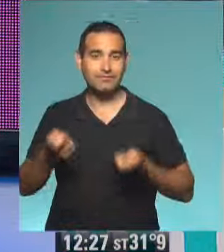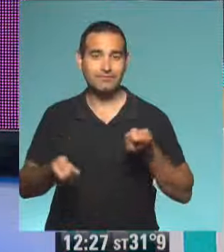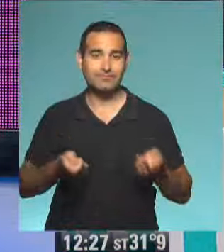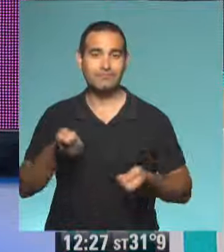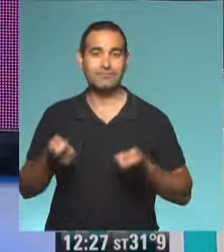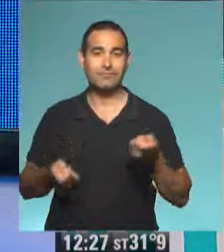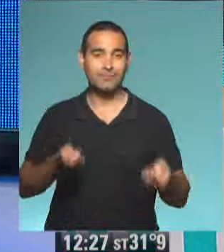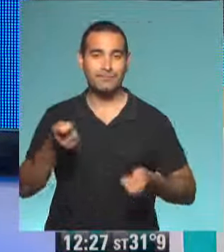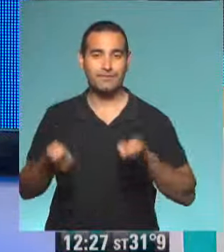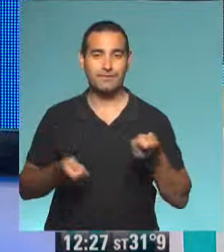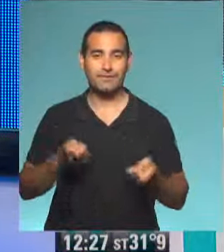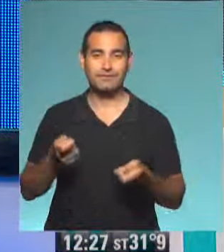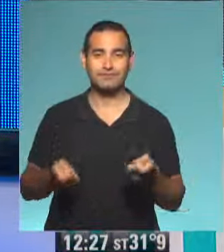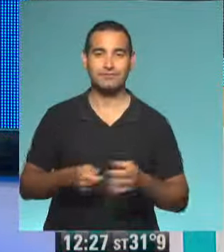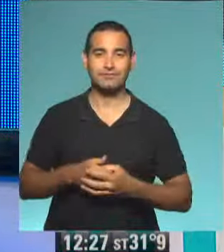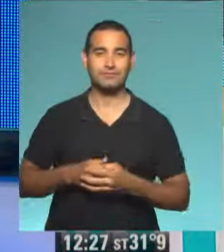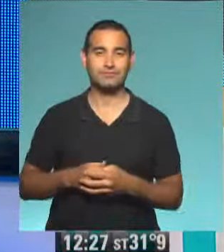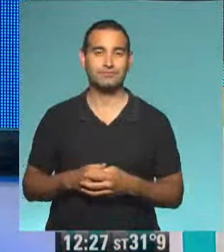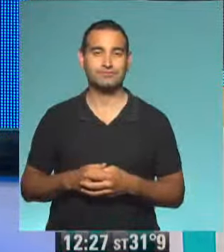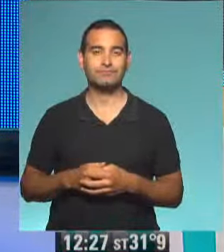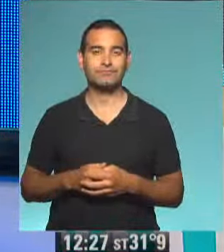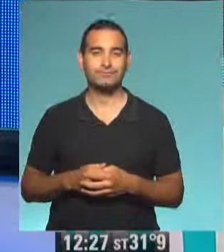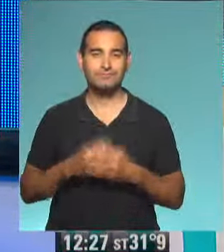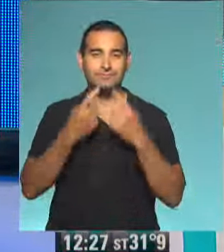morenos, tu tu tu bam